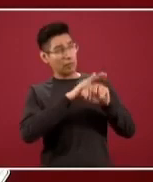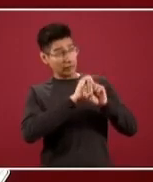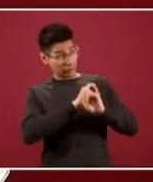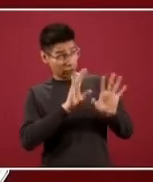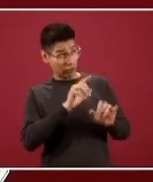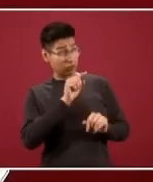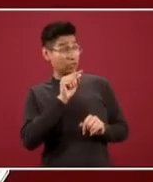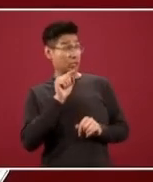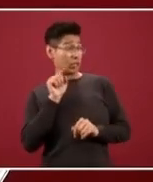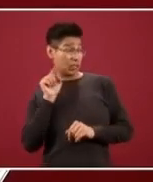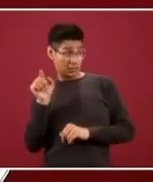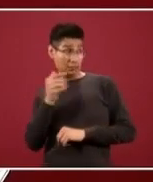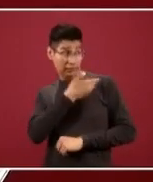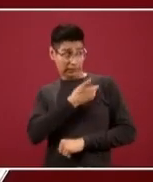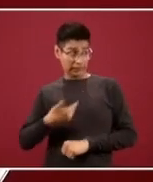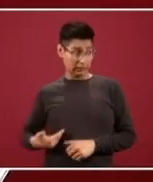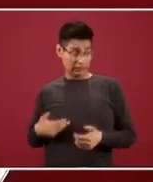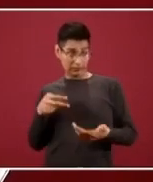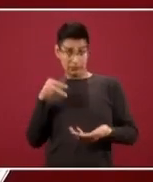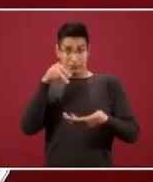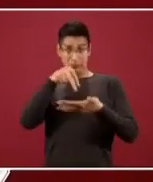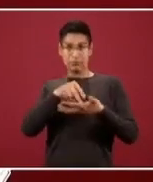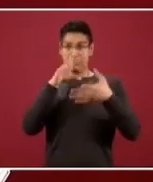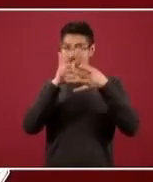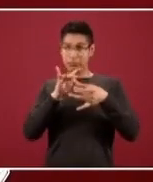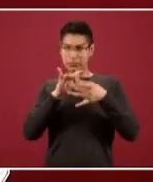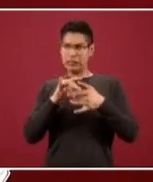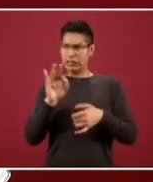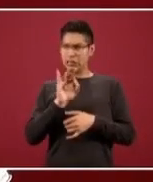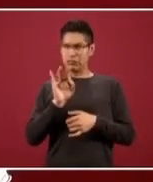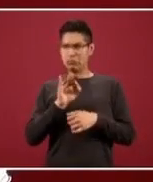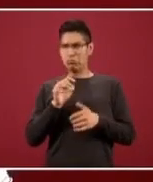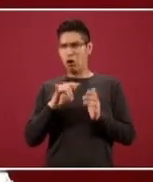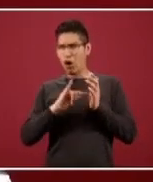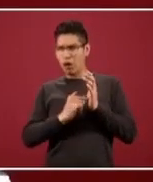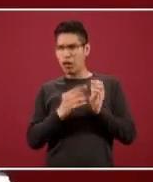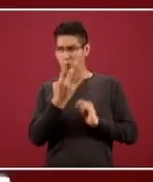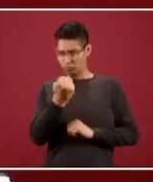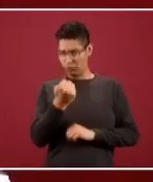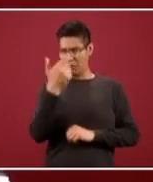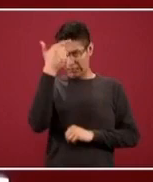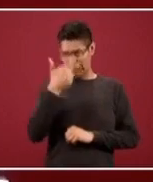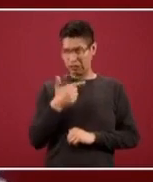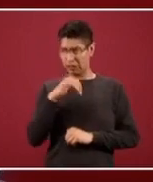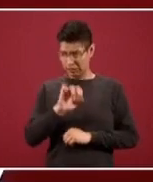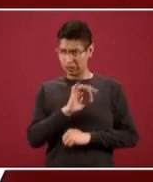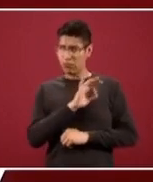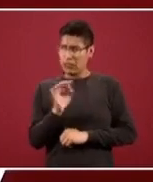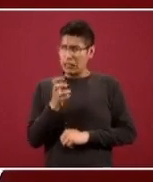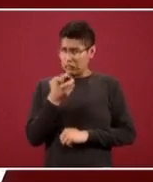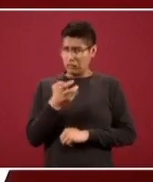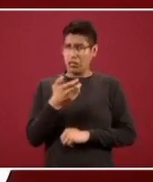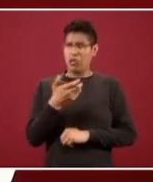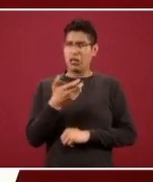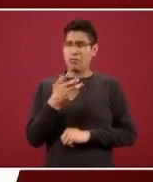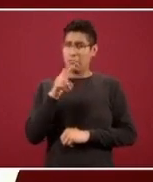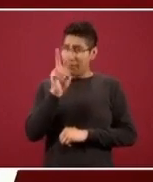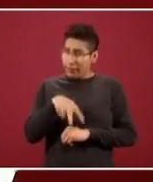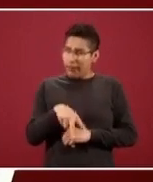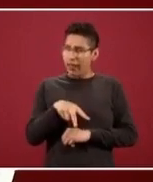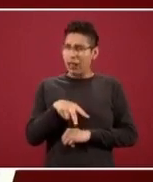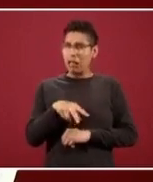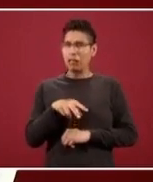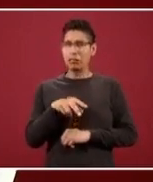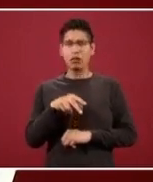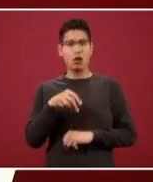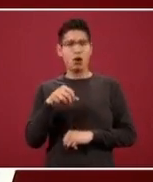nación por parte del presidente? Nos estaban comentando que a las 9 de la noche, nada más para evitar estos falsos rumores y tener claridad si va a